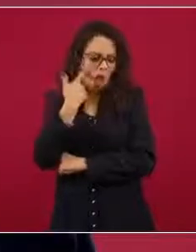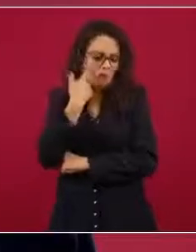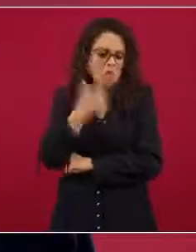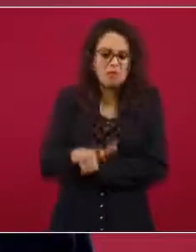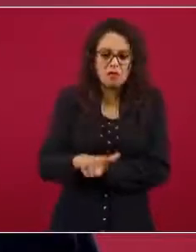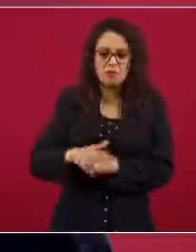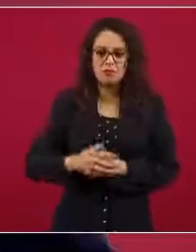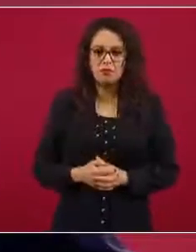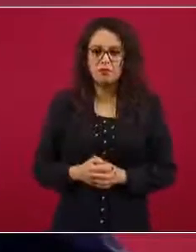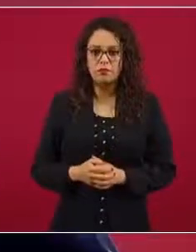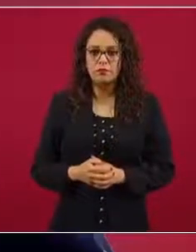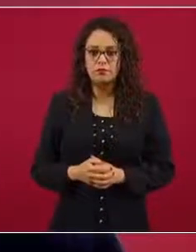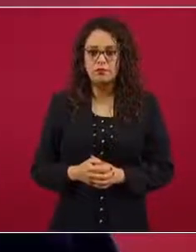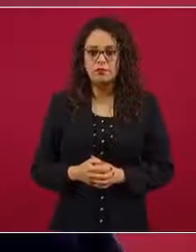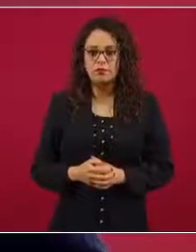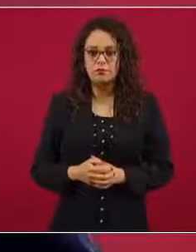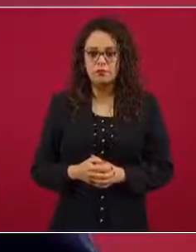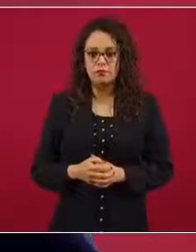que me vacunen, pues